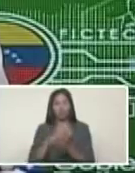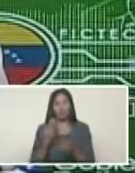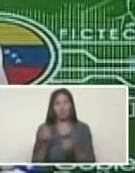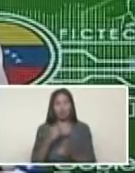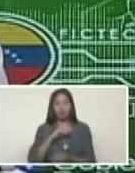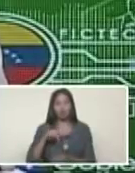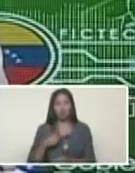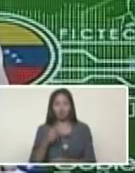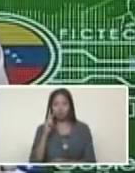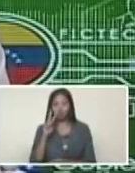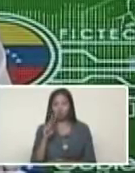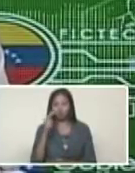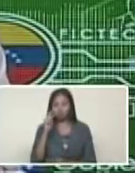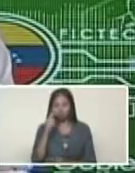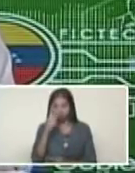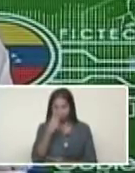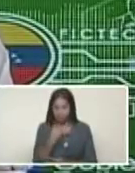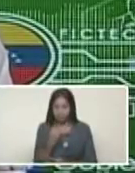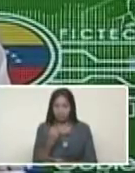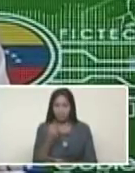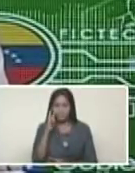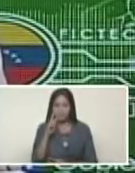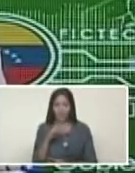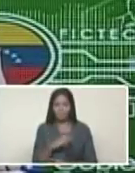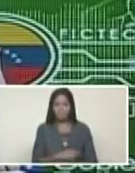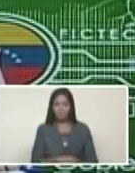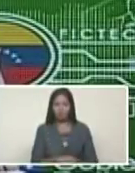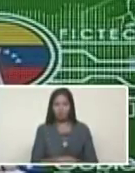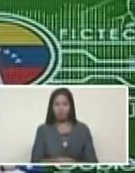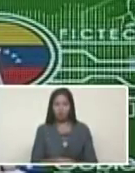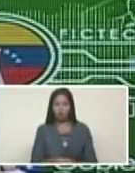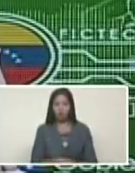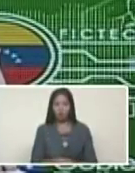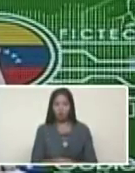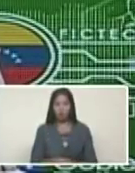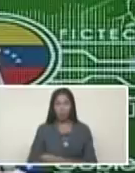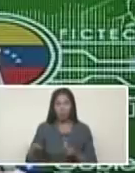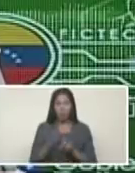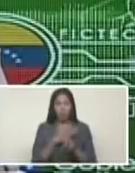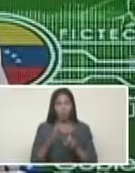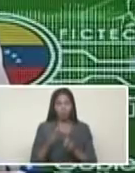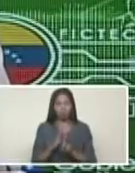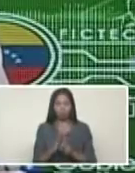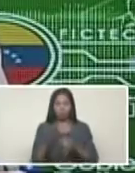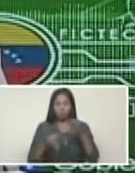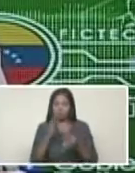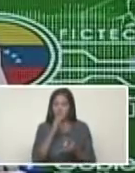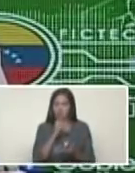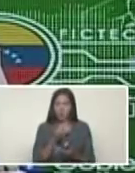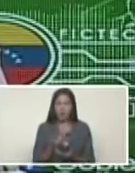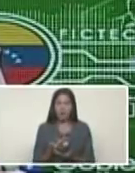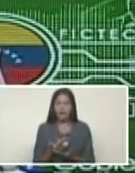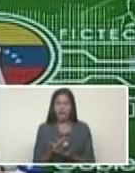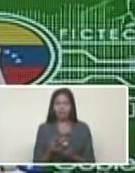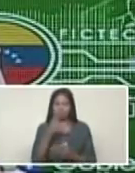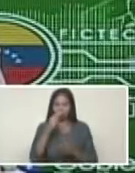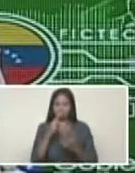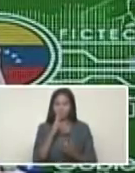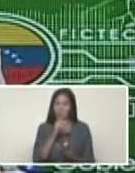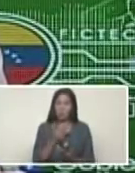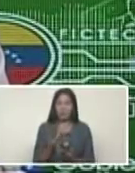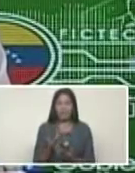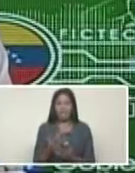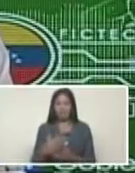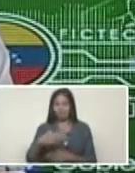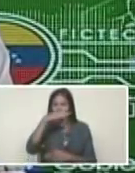y somos víctimas de una agresión injusta, inmoral,